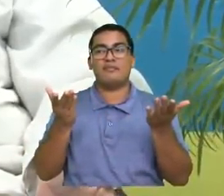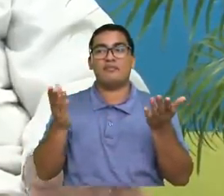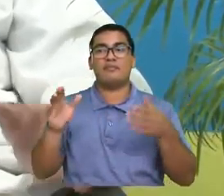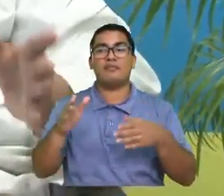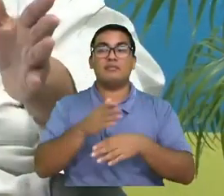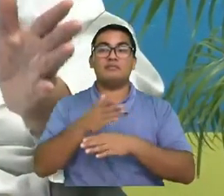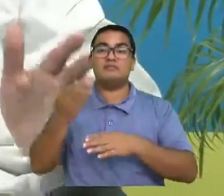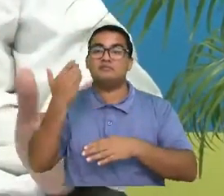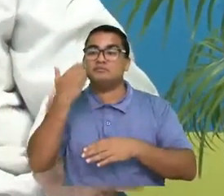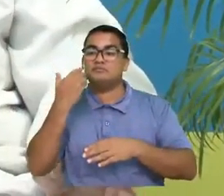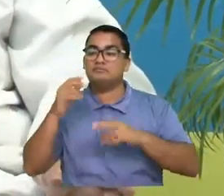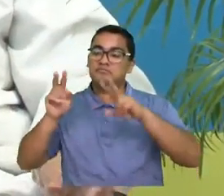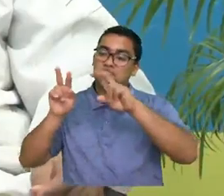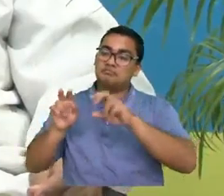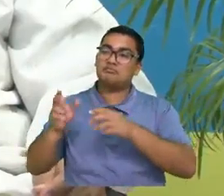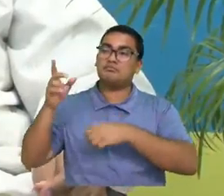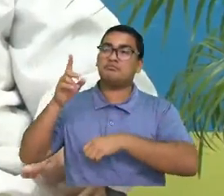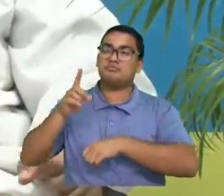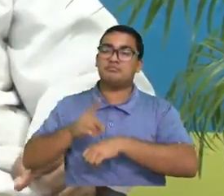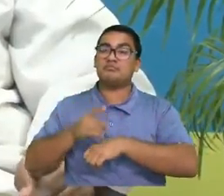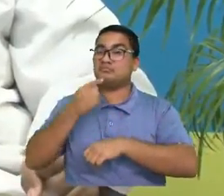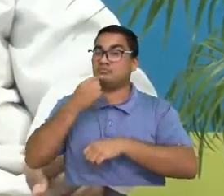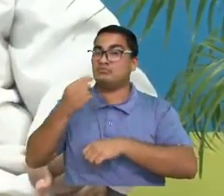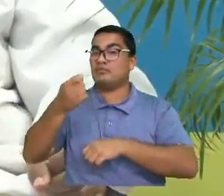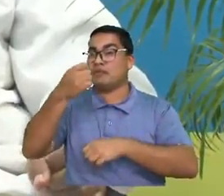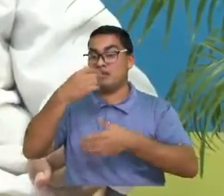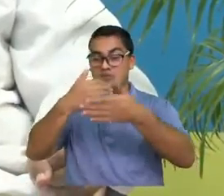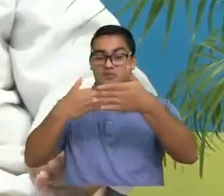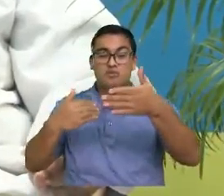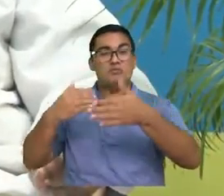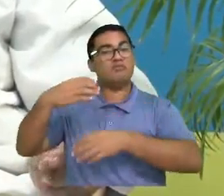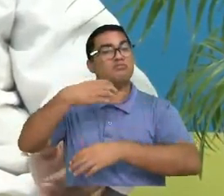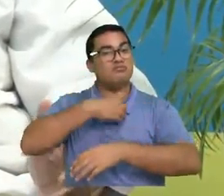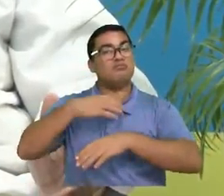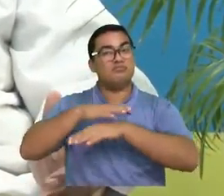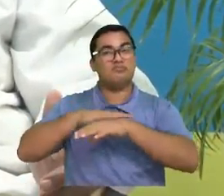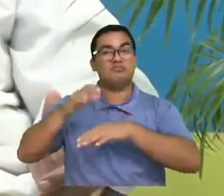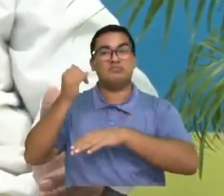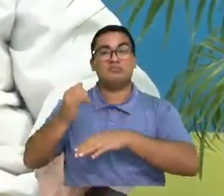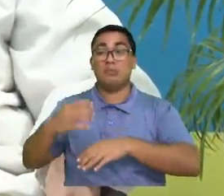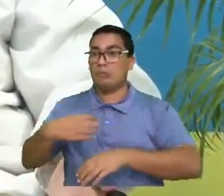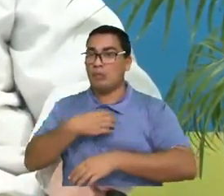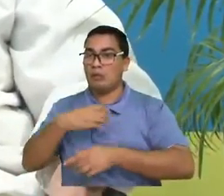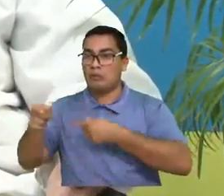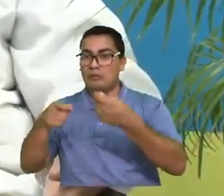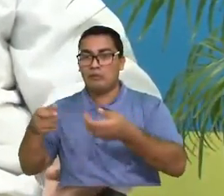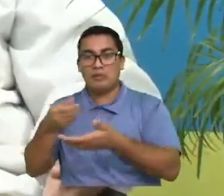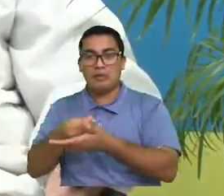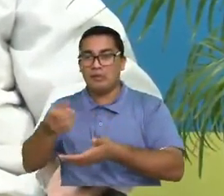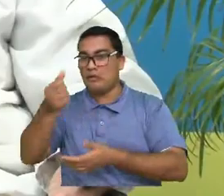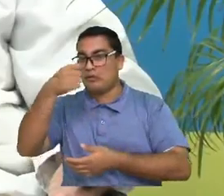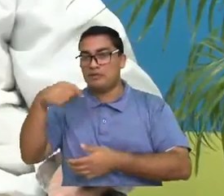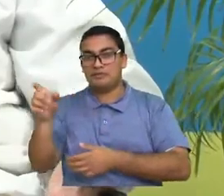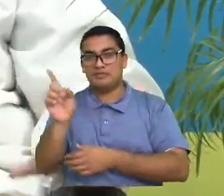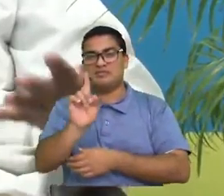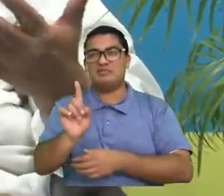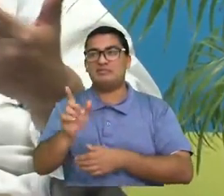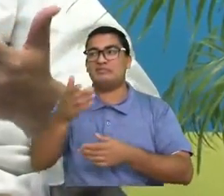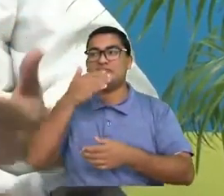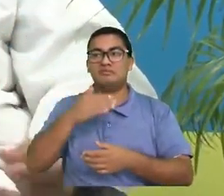una faringitis, si necesito o no antibiótico. No es conveniente la automedicación porque muchas veces abusamos